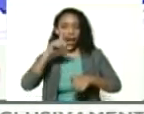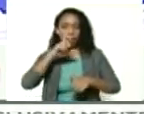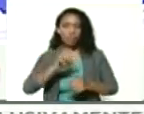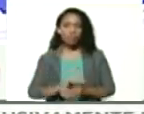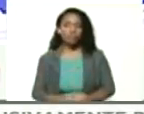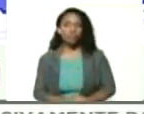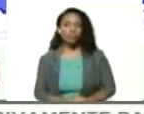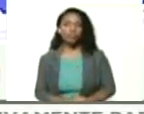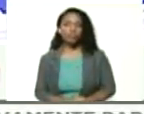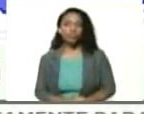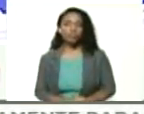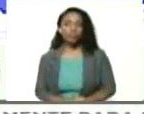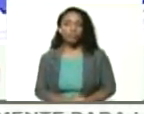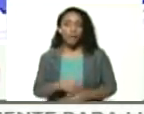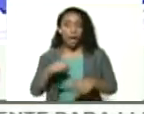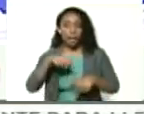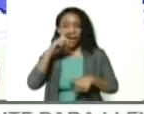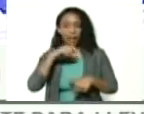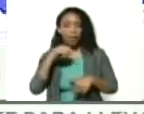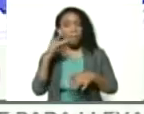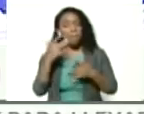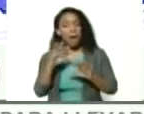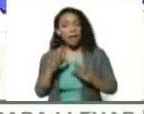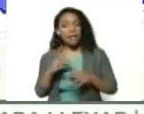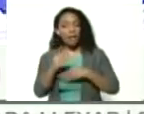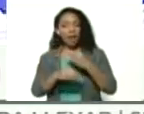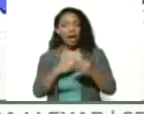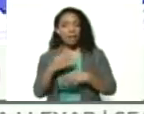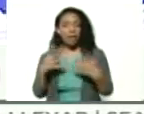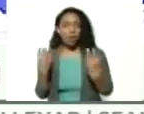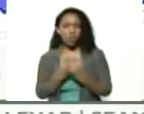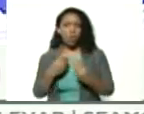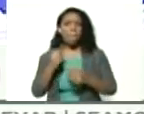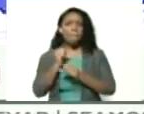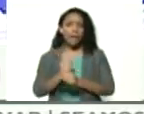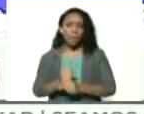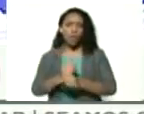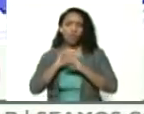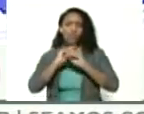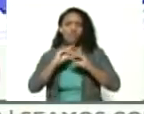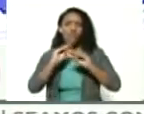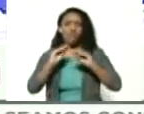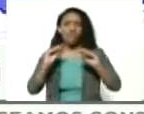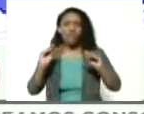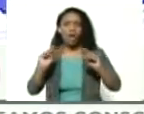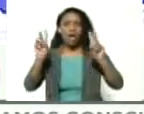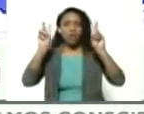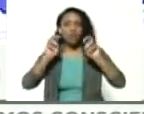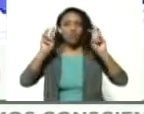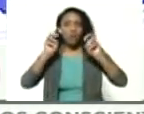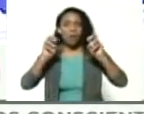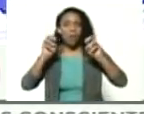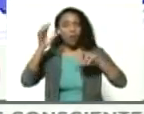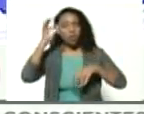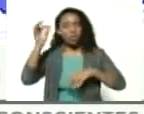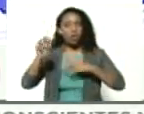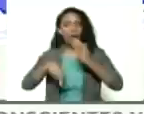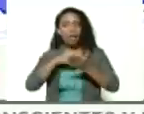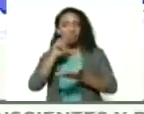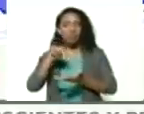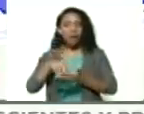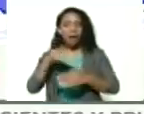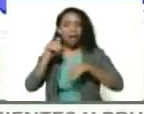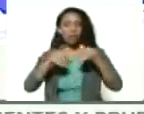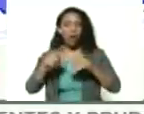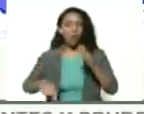este año. Parece que van a ser conjuntas, esperemos los anuncios del nuevo Consejo Nacional Electoral una